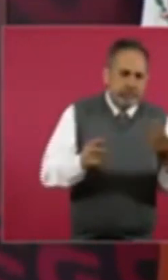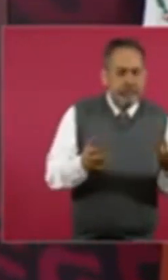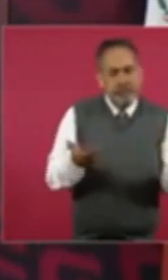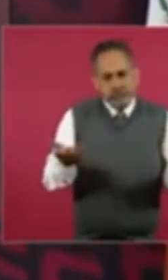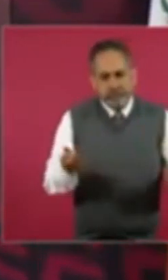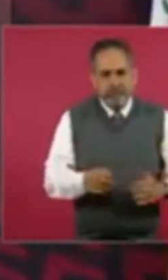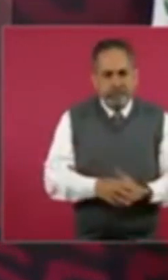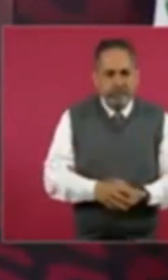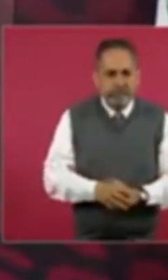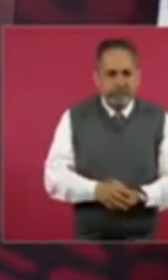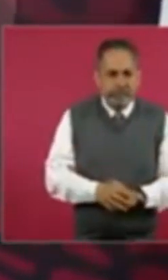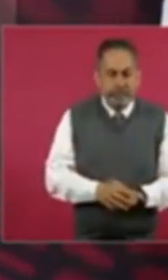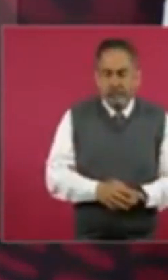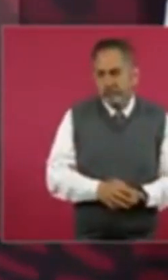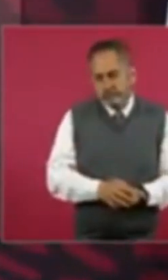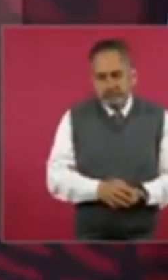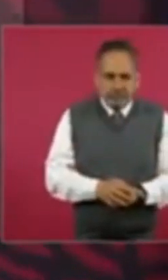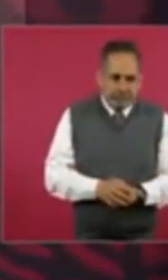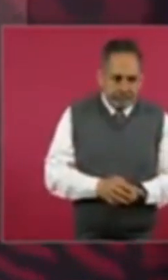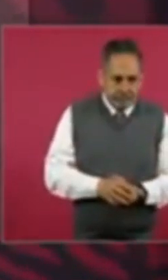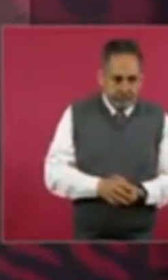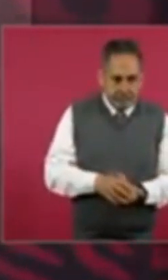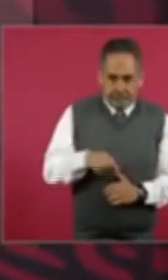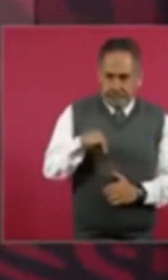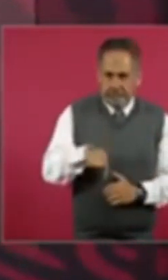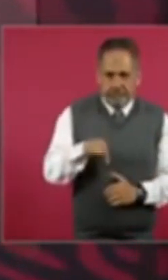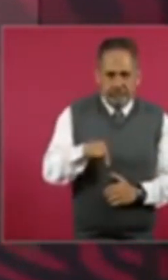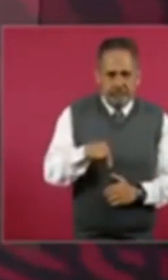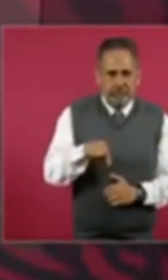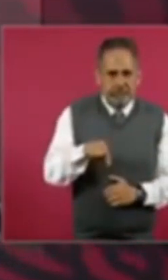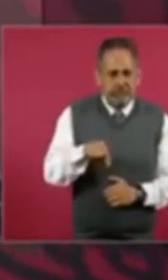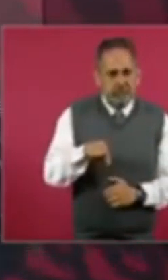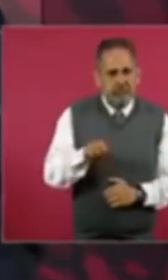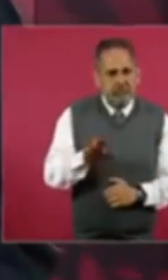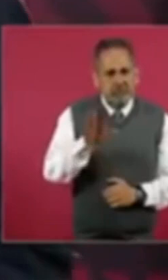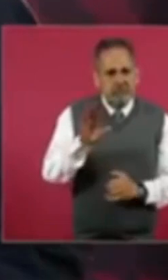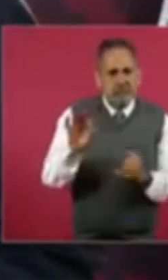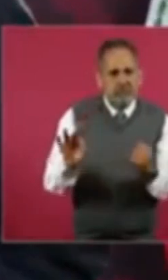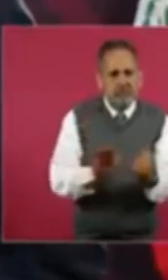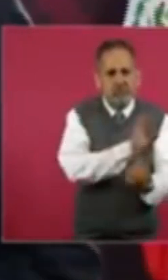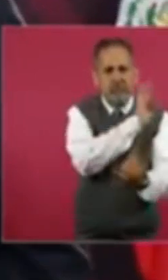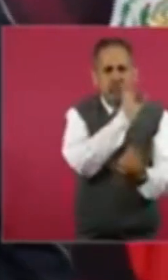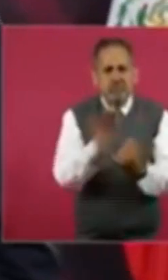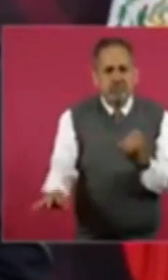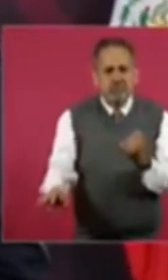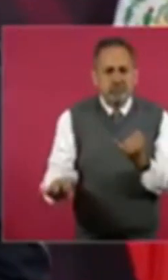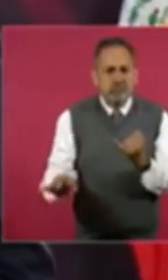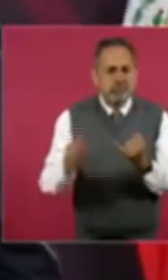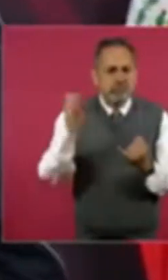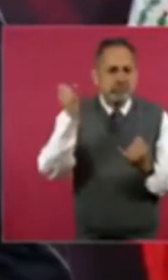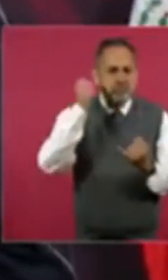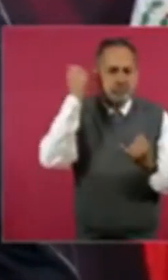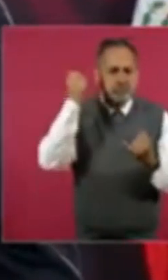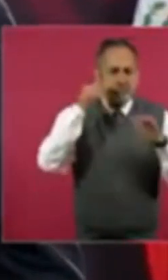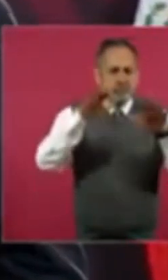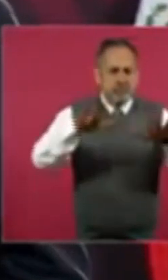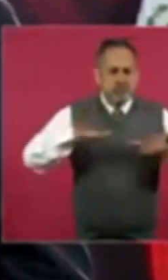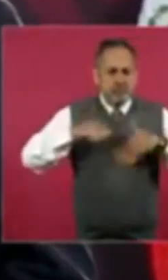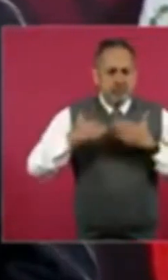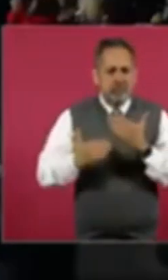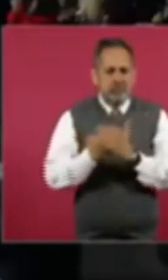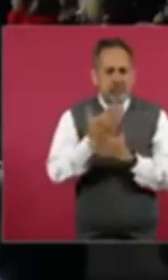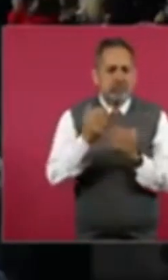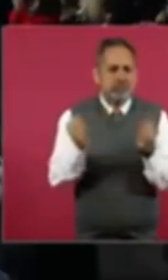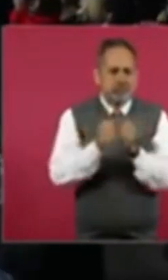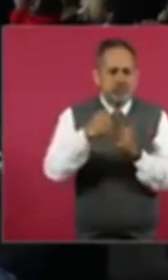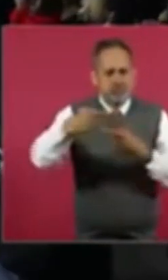mucho más rápida de gobierno. Así, mañana Claudia Sheinbaum tomará protesta en San Lázaro, en la Cámara de Diputados, acompañada